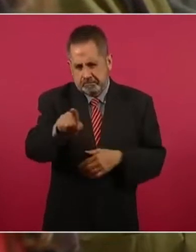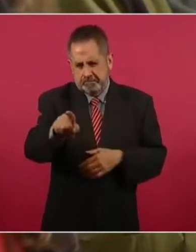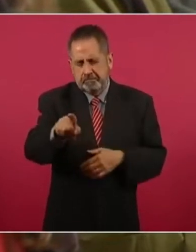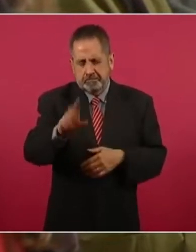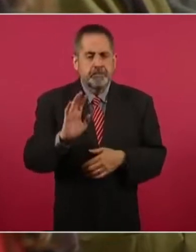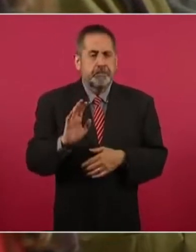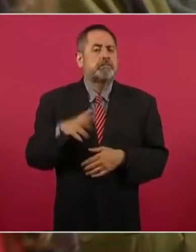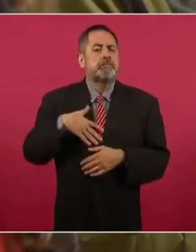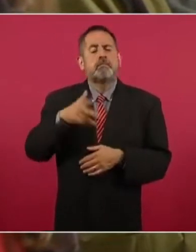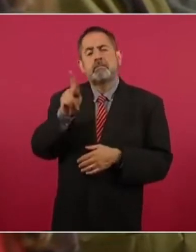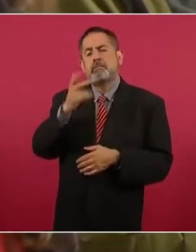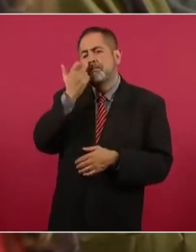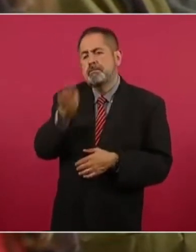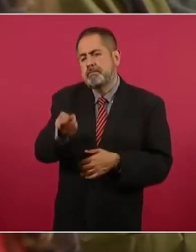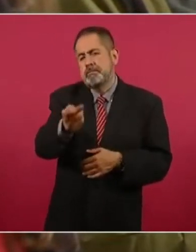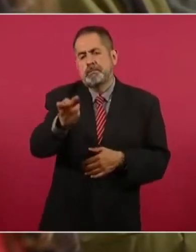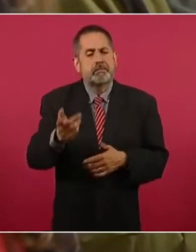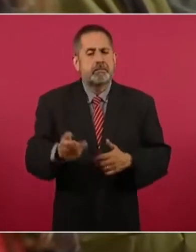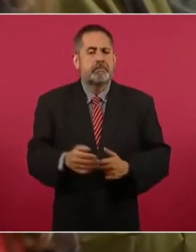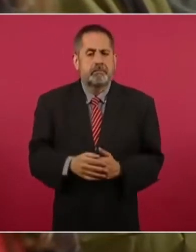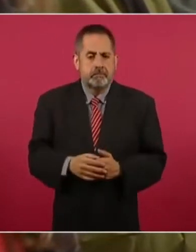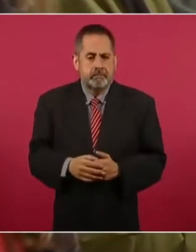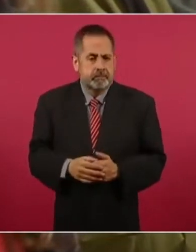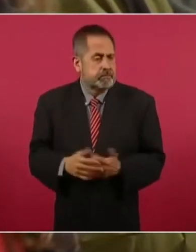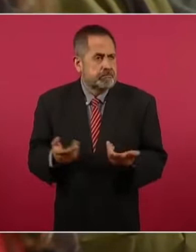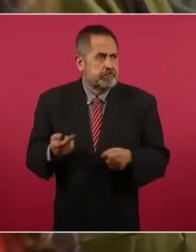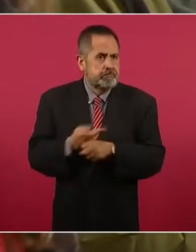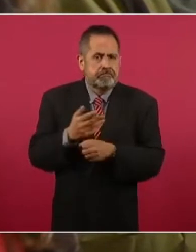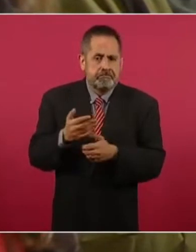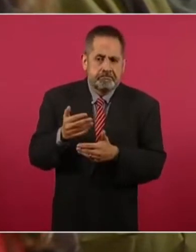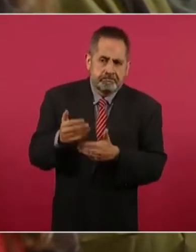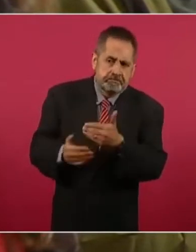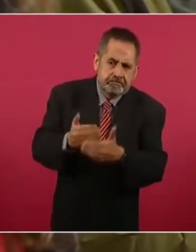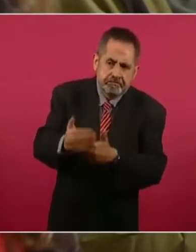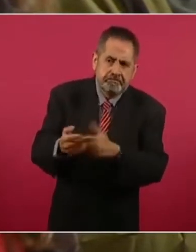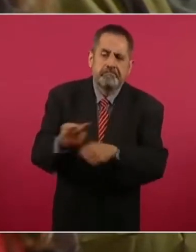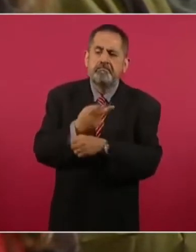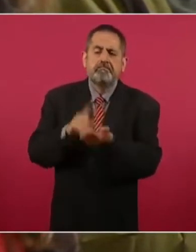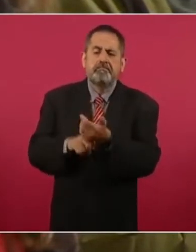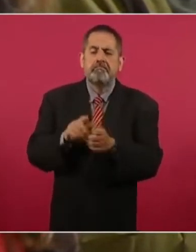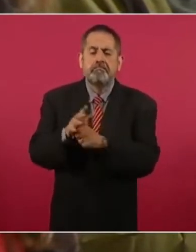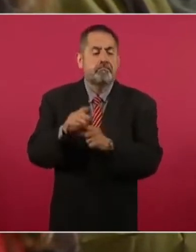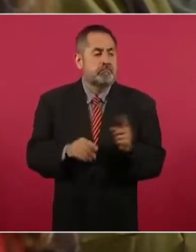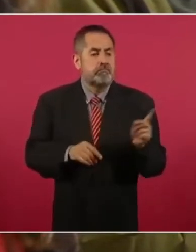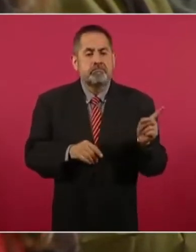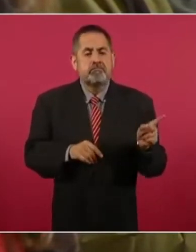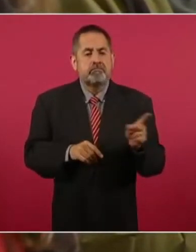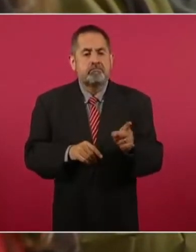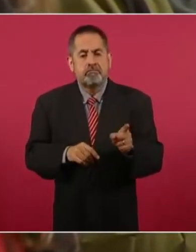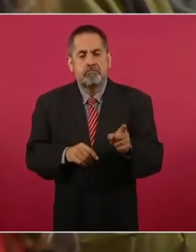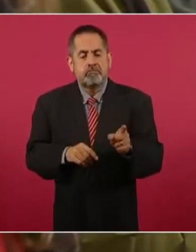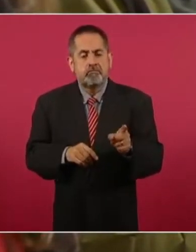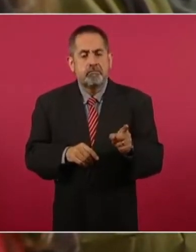yo quisiera preguntar qué avances ha habido en los casos que se han dado con